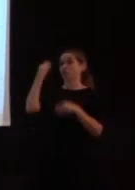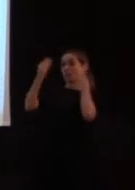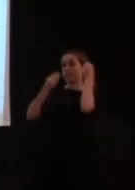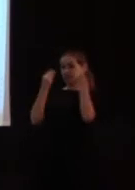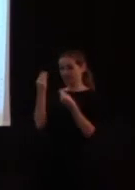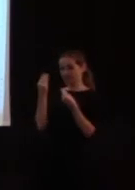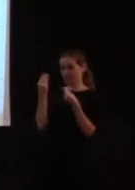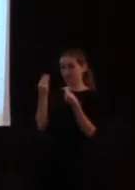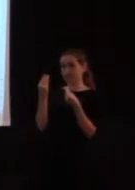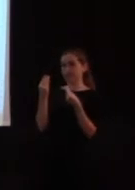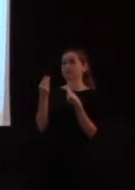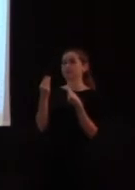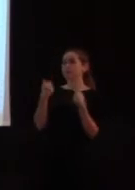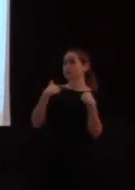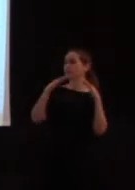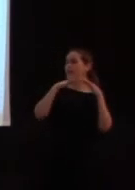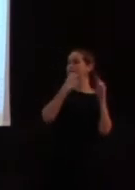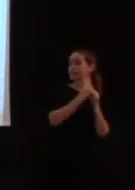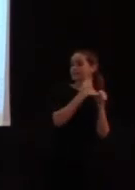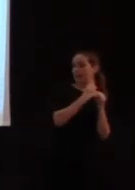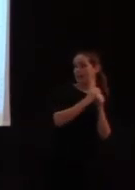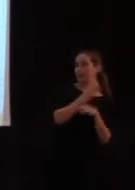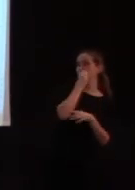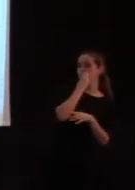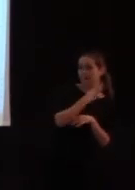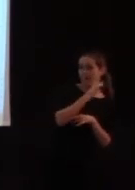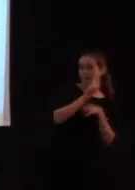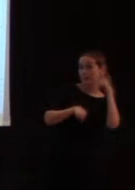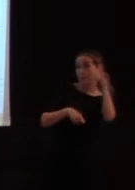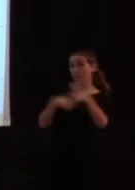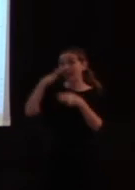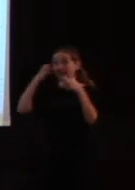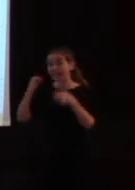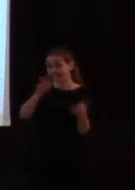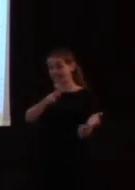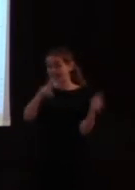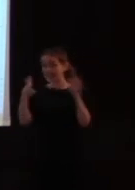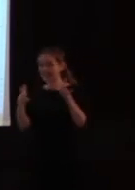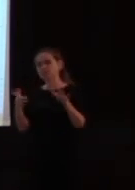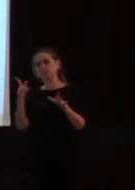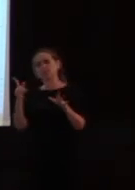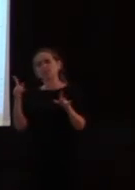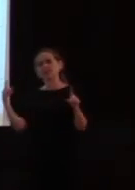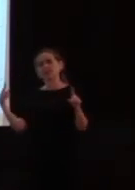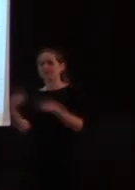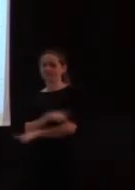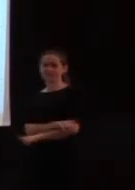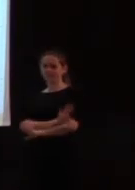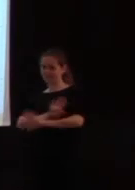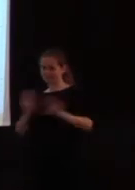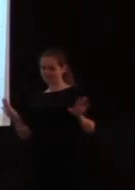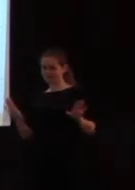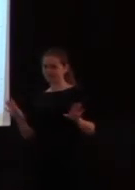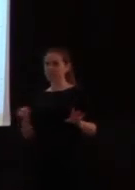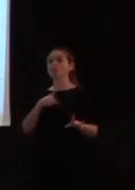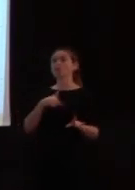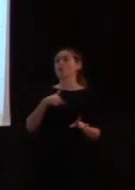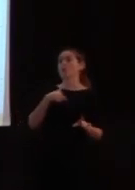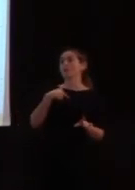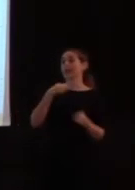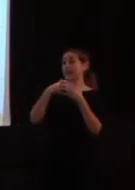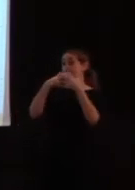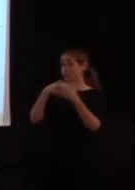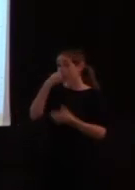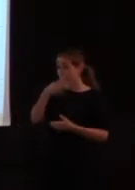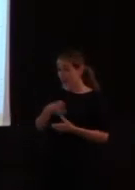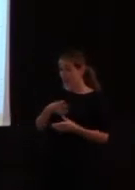fabuloso, pero la realidad es muy distinta. Hasta que conseguimos que una práctica funcione, la hacemos una vez, la pulimos otra vez, la